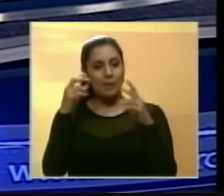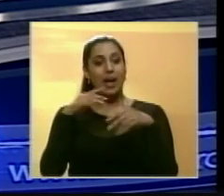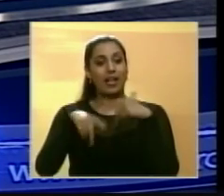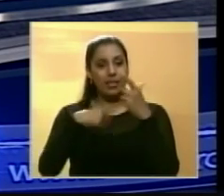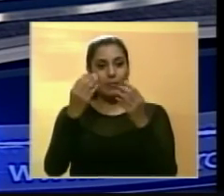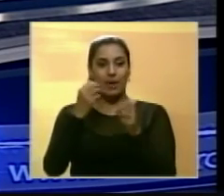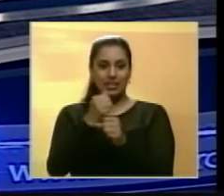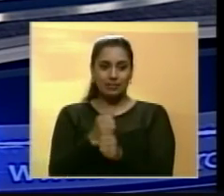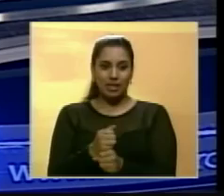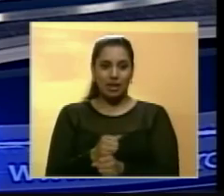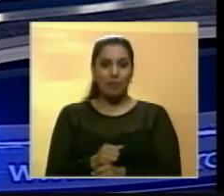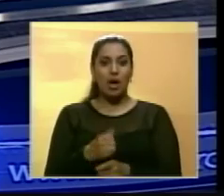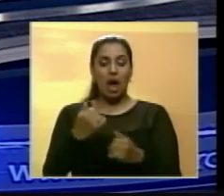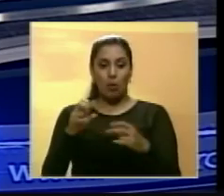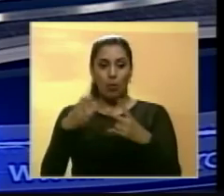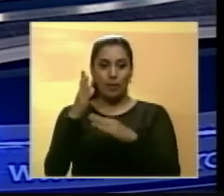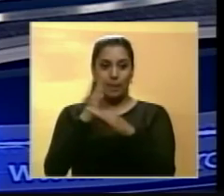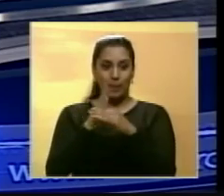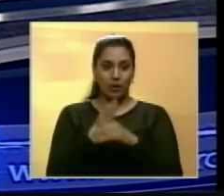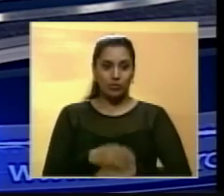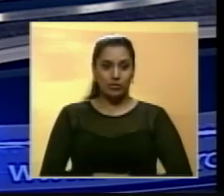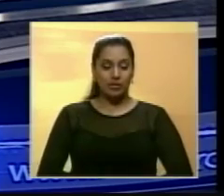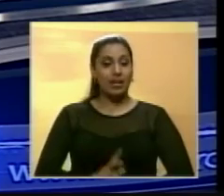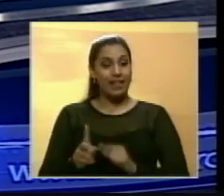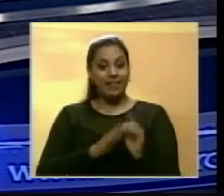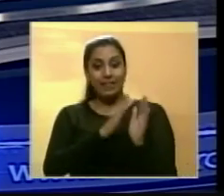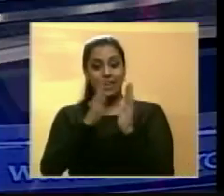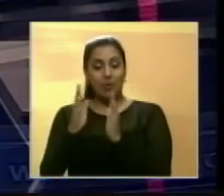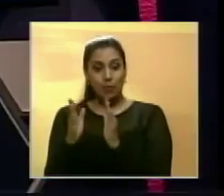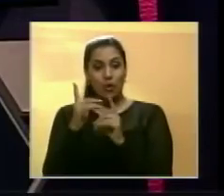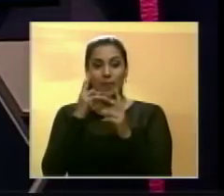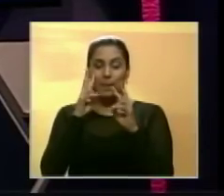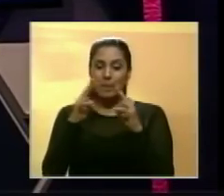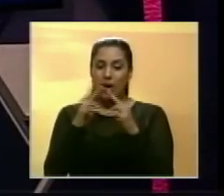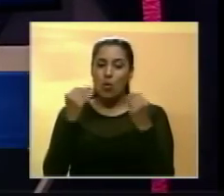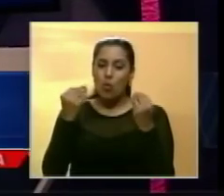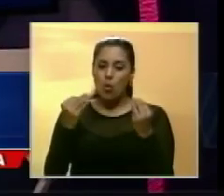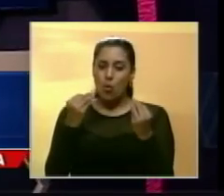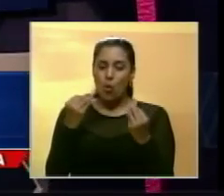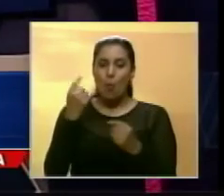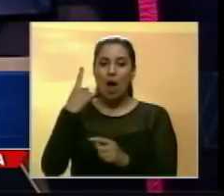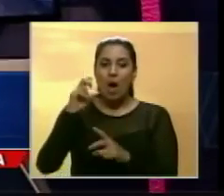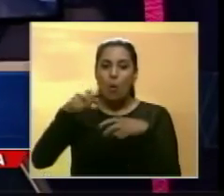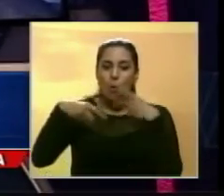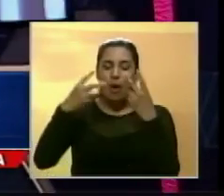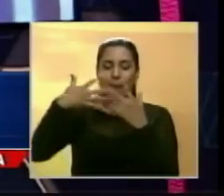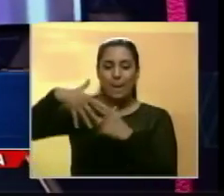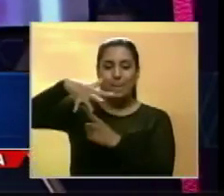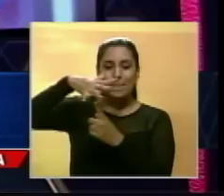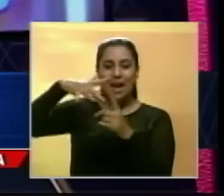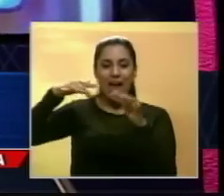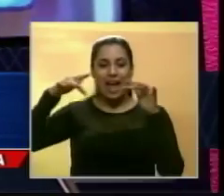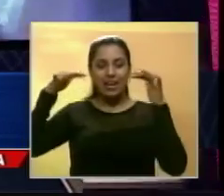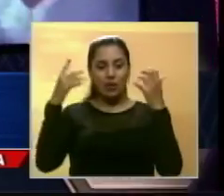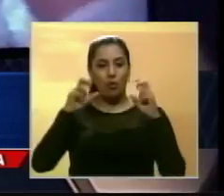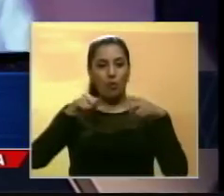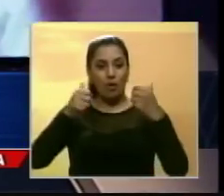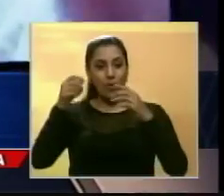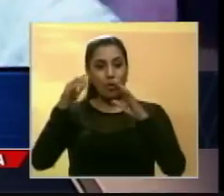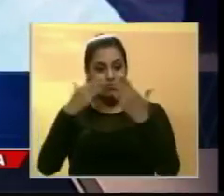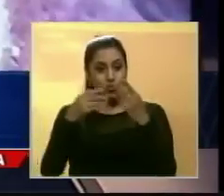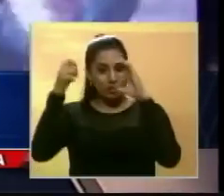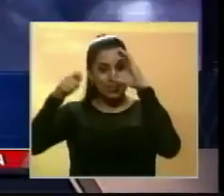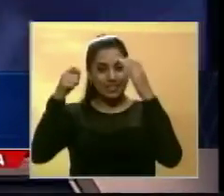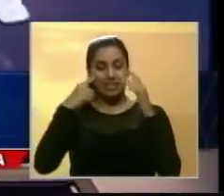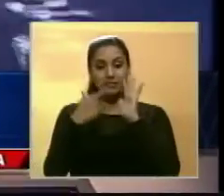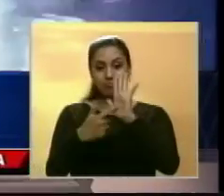los esperamos. Bueno, vamos a una nueva pausa. Pero al regreso veremos cómo hay un mágico estreno. El universo